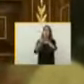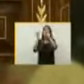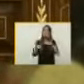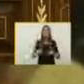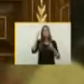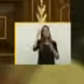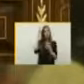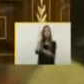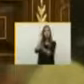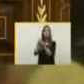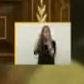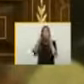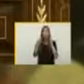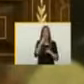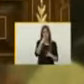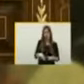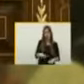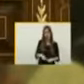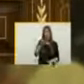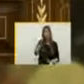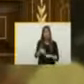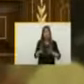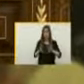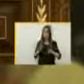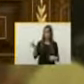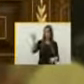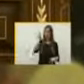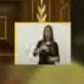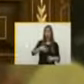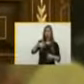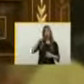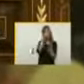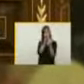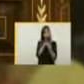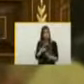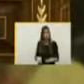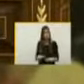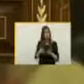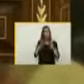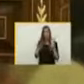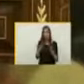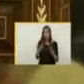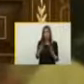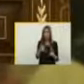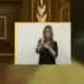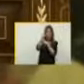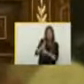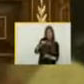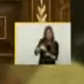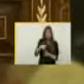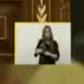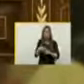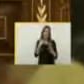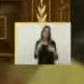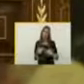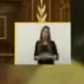dous partidos. A tanxente destes dous partidos, onde hai un esquelete de común acordo absoluto, é o españolismo